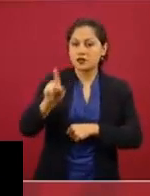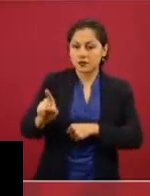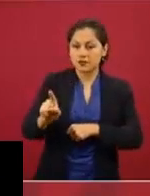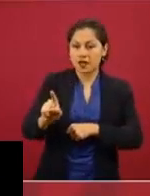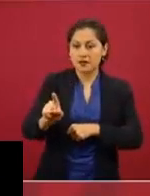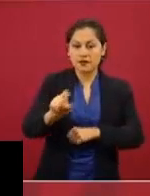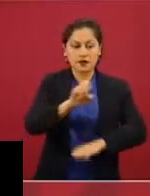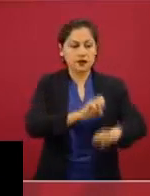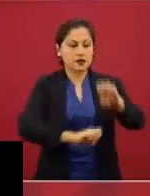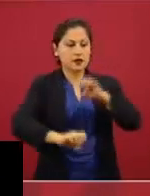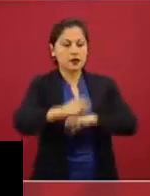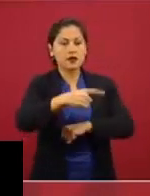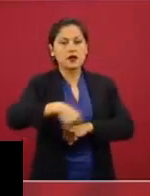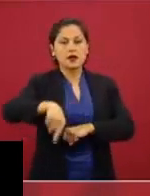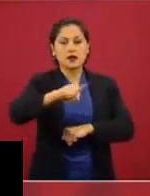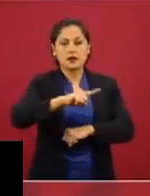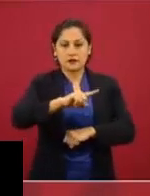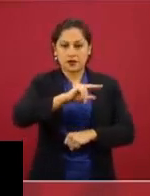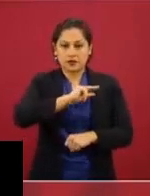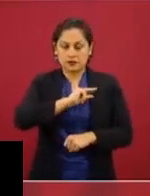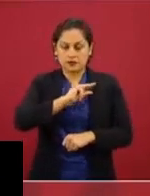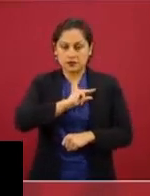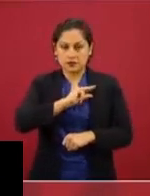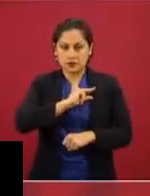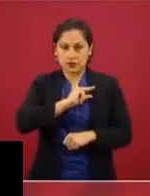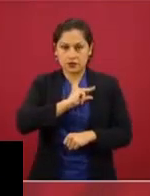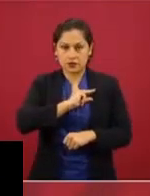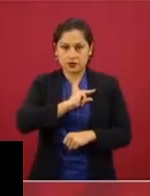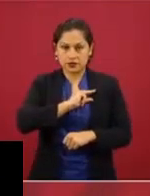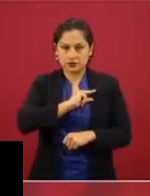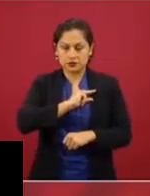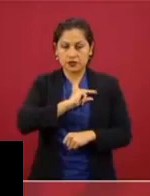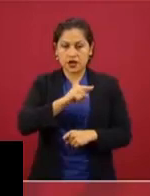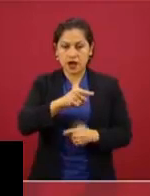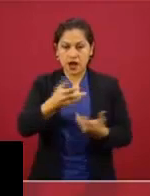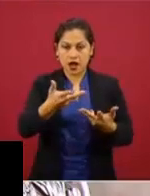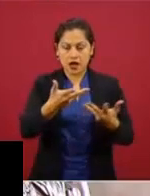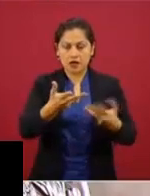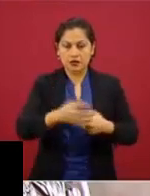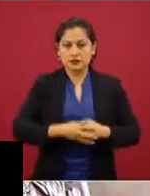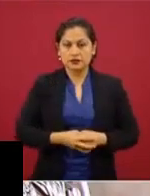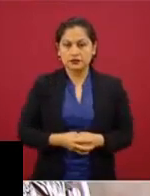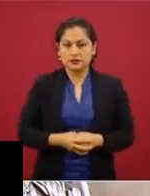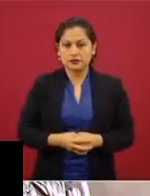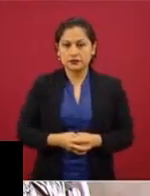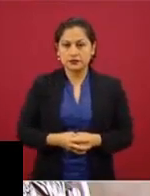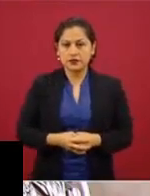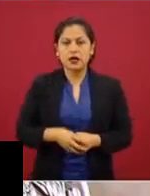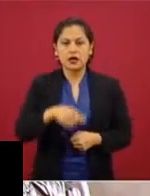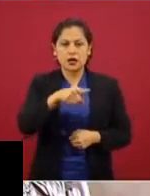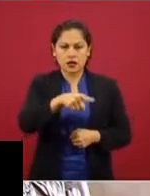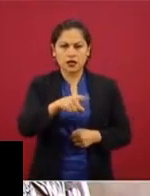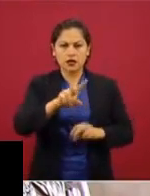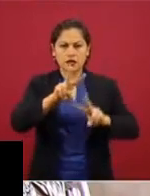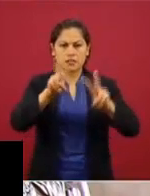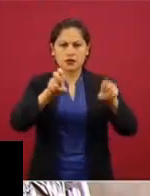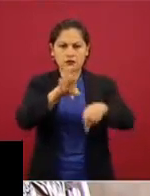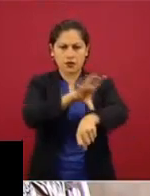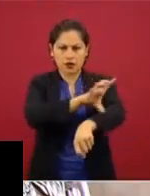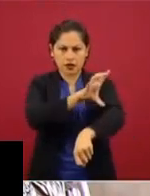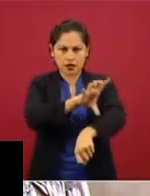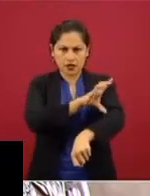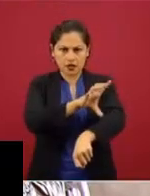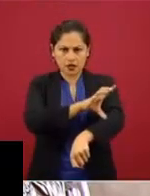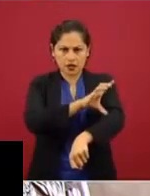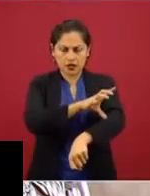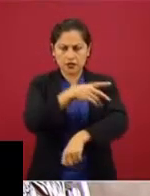empresas particulares que generan energía eléctrica y que